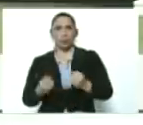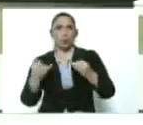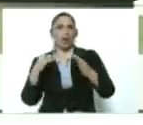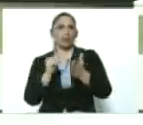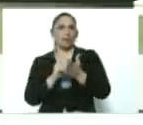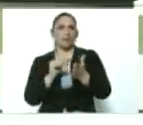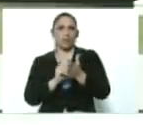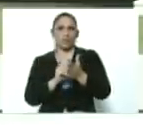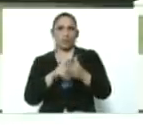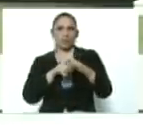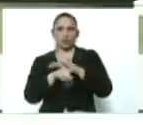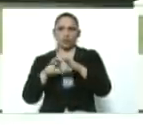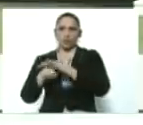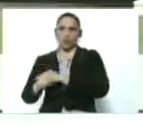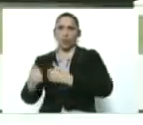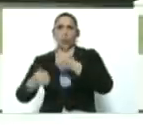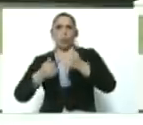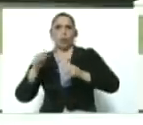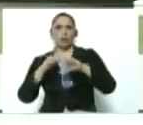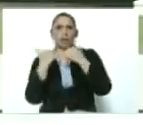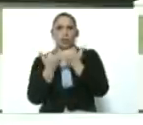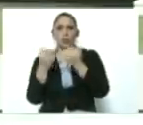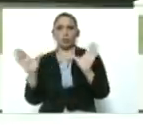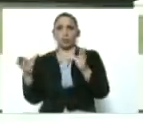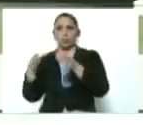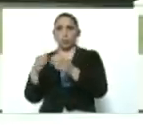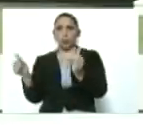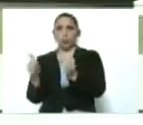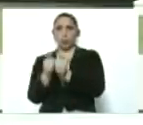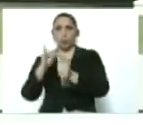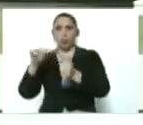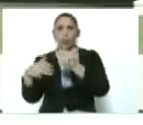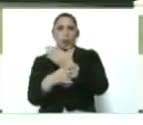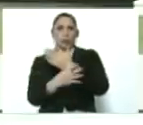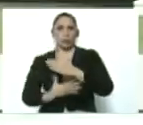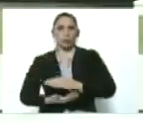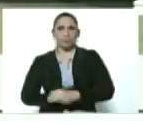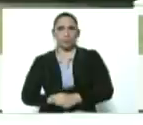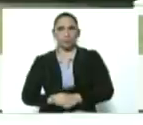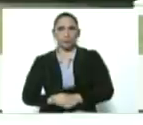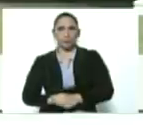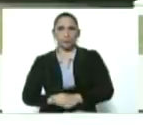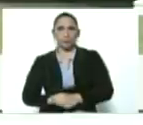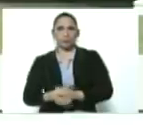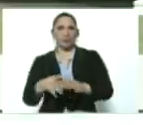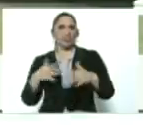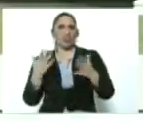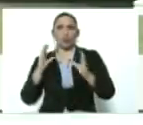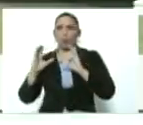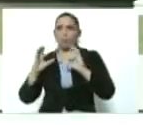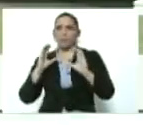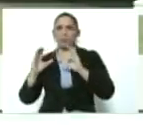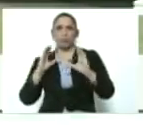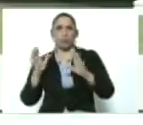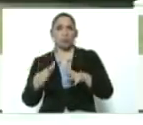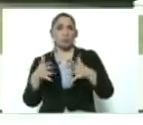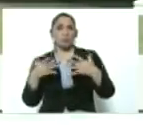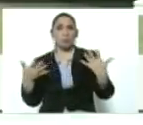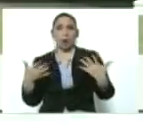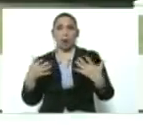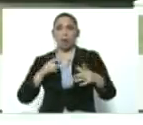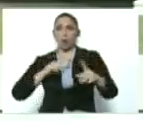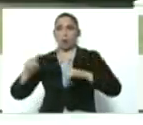en qué salón se reunió con el señor why do que conversaron cuáles fueron las